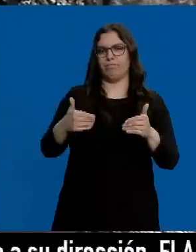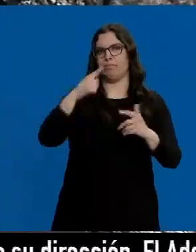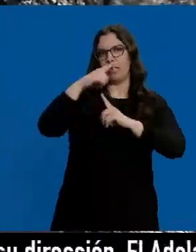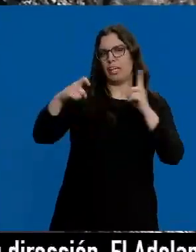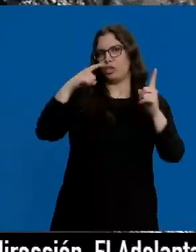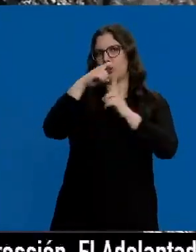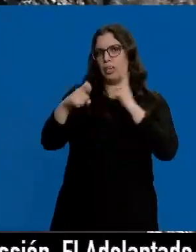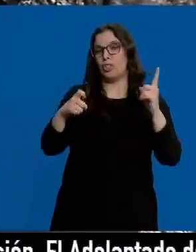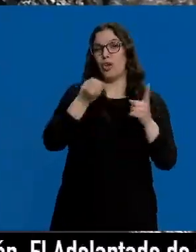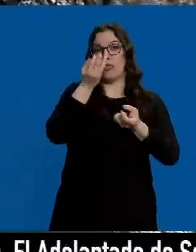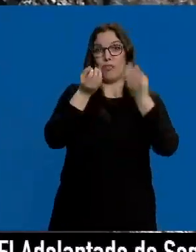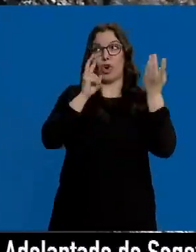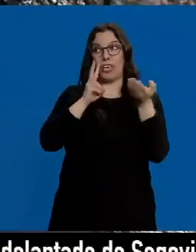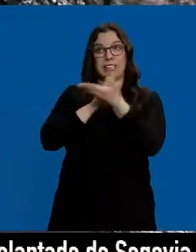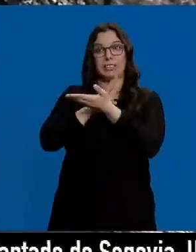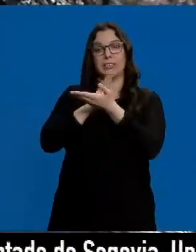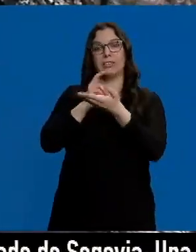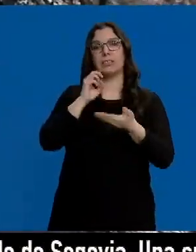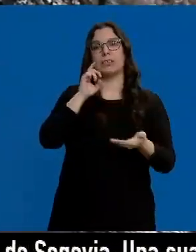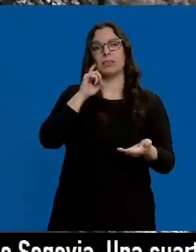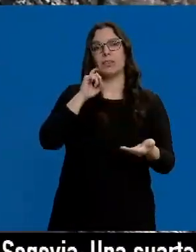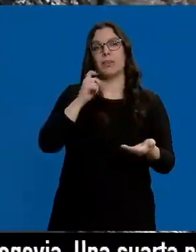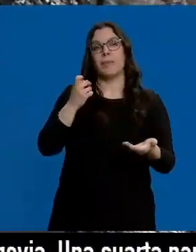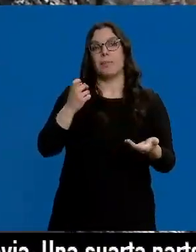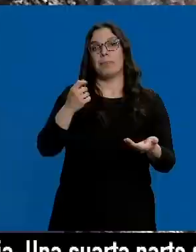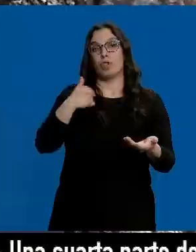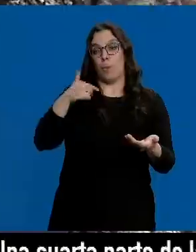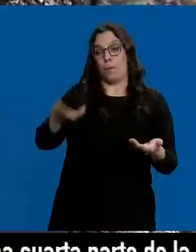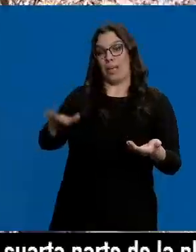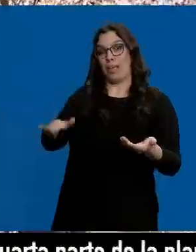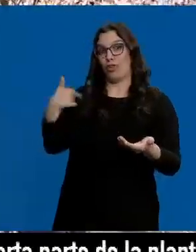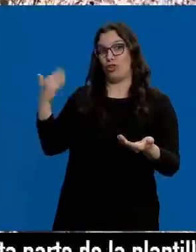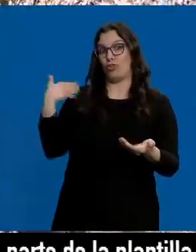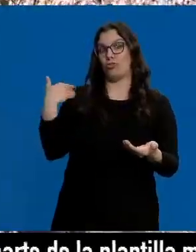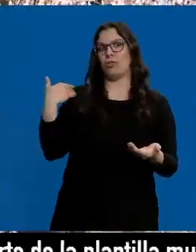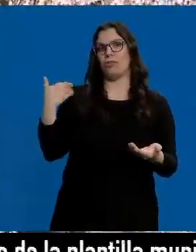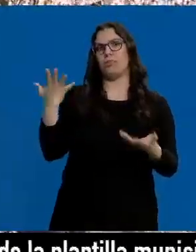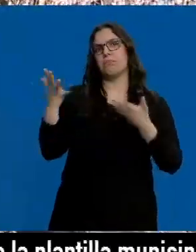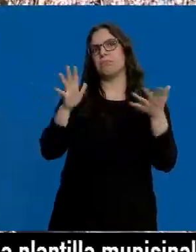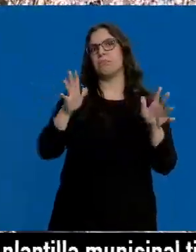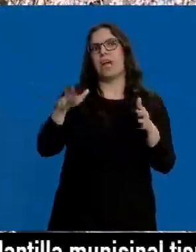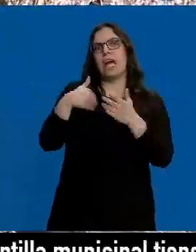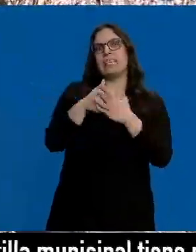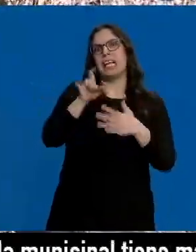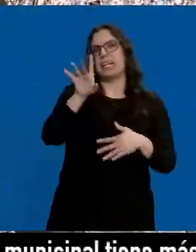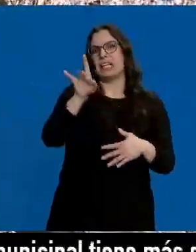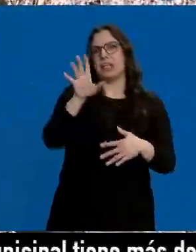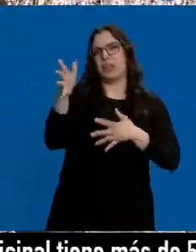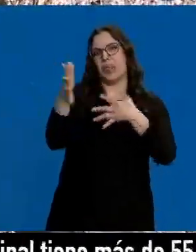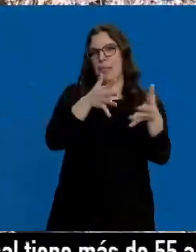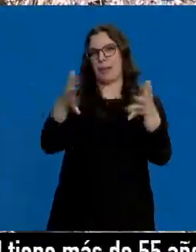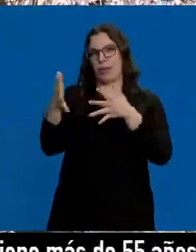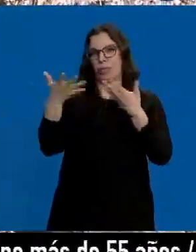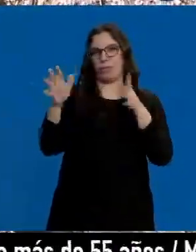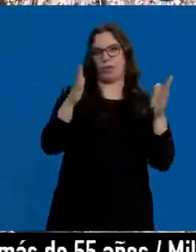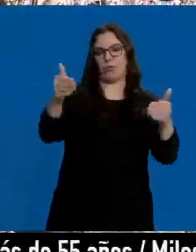las flores que estáis viendo ahora mismo, pues casi yo cuando era pequeño, pues a lo mejor hasta el 15 de marzo no estaban como están